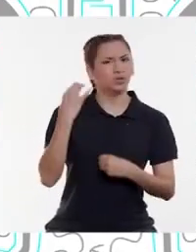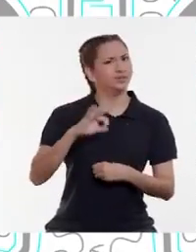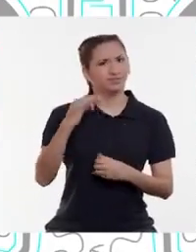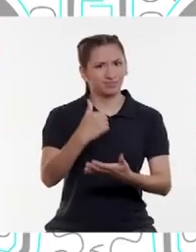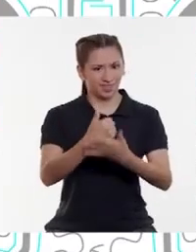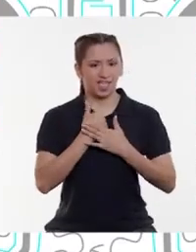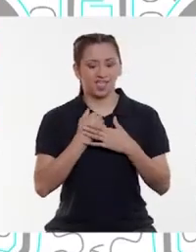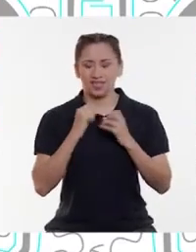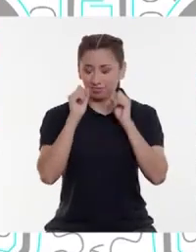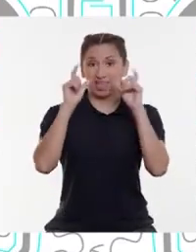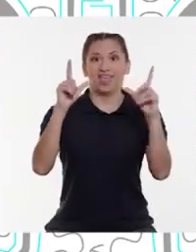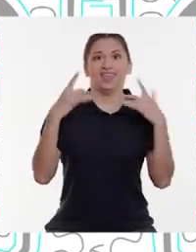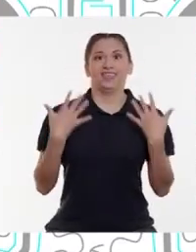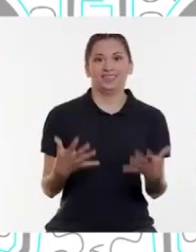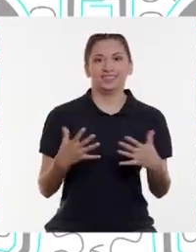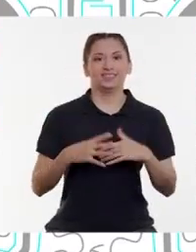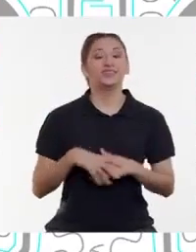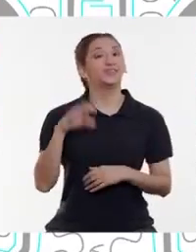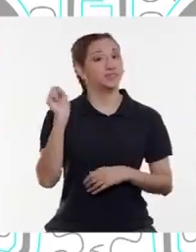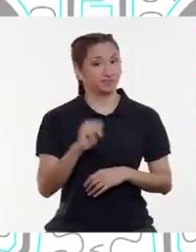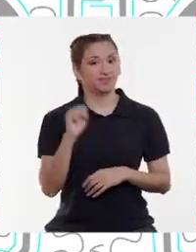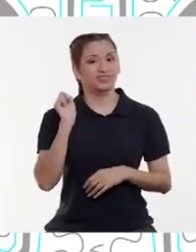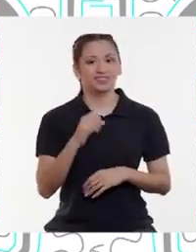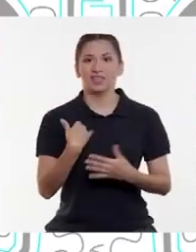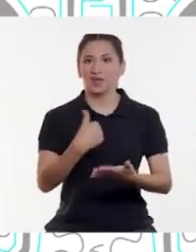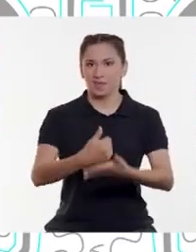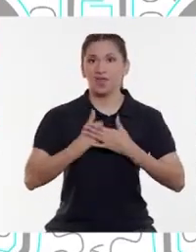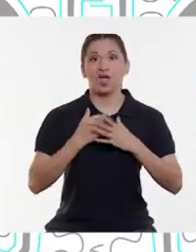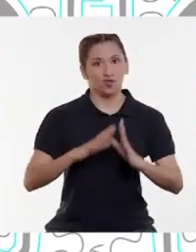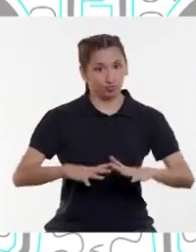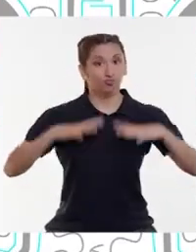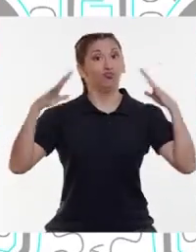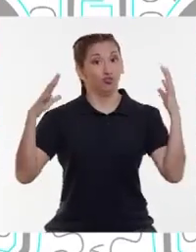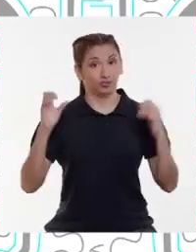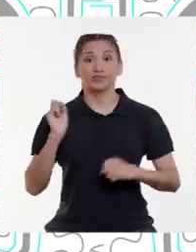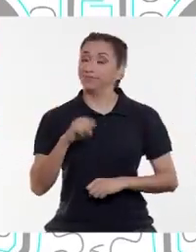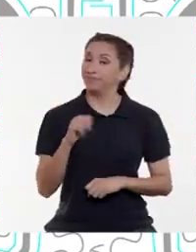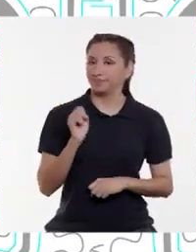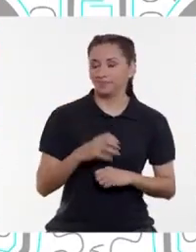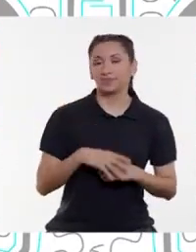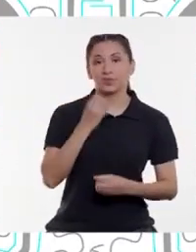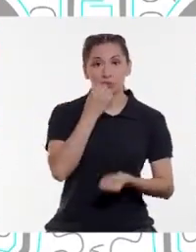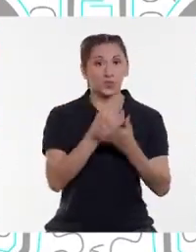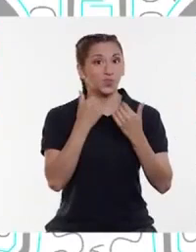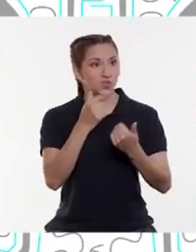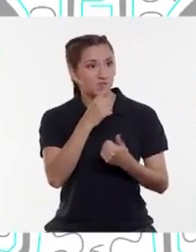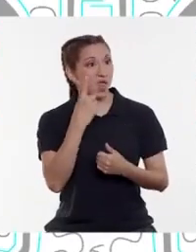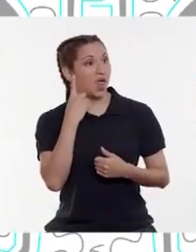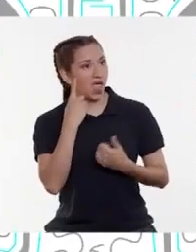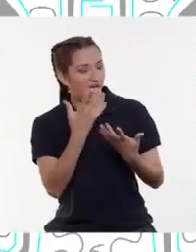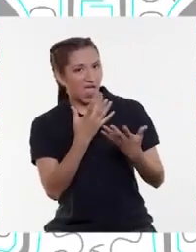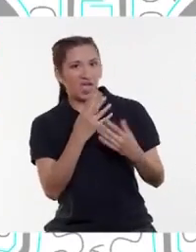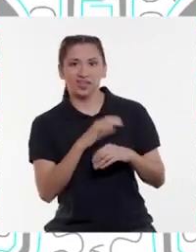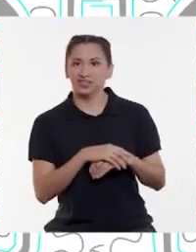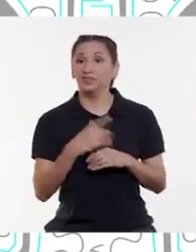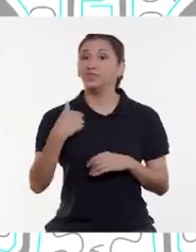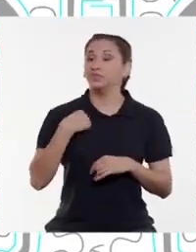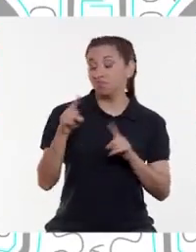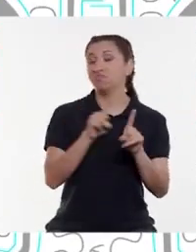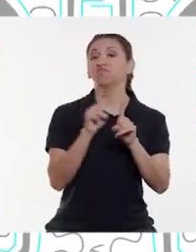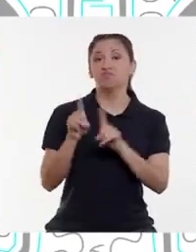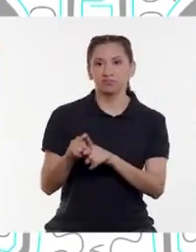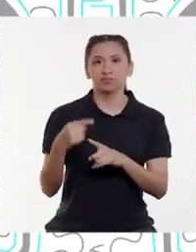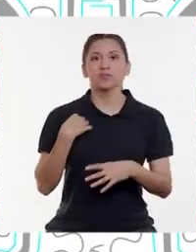son útiles para mantenerse despiertos. Sí, me ayuda un montón. Es bueno oír eso, Laura. A